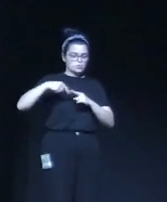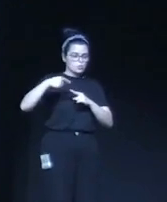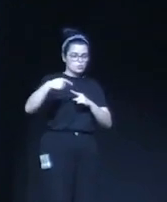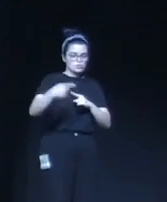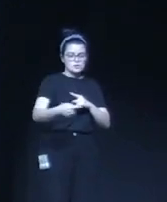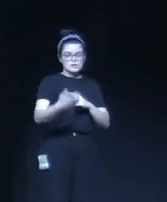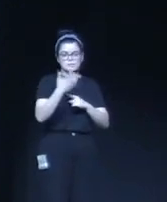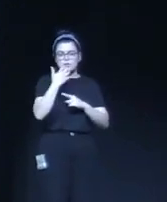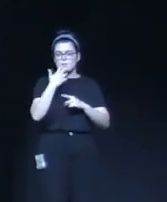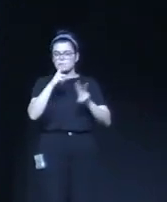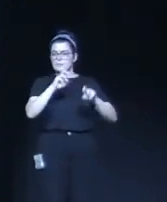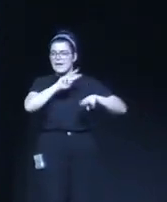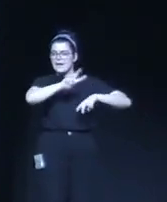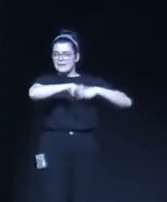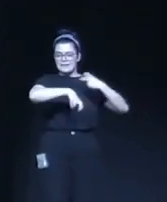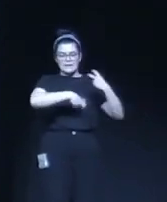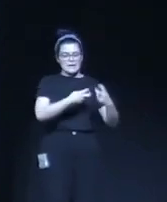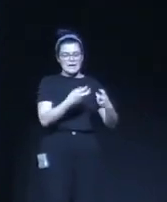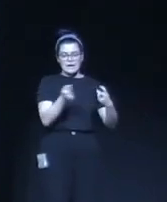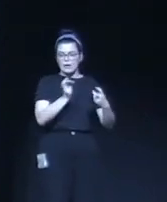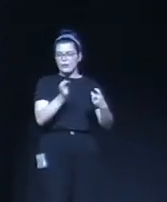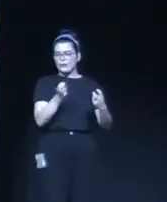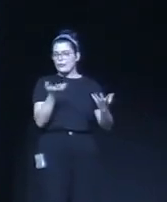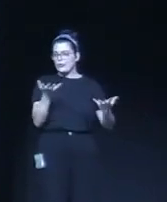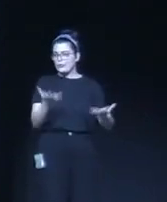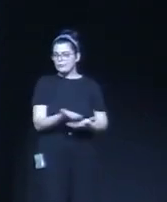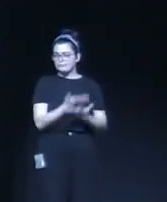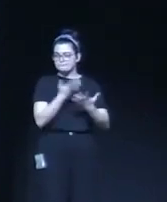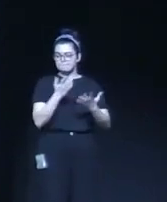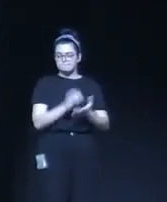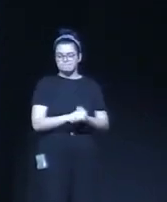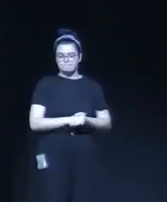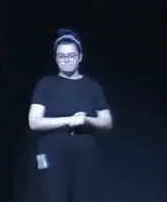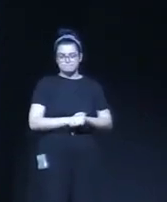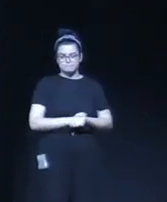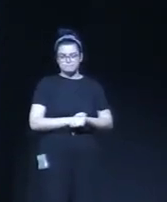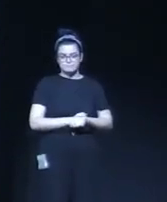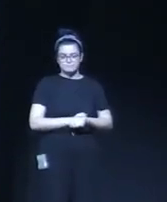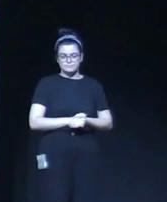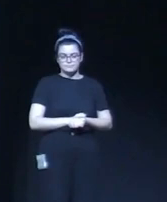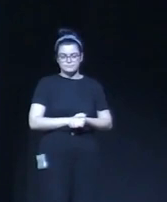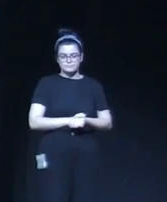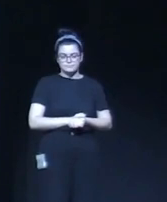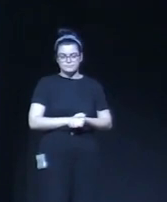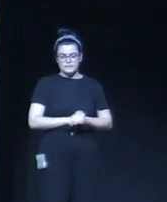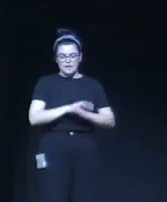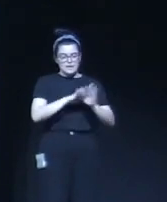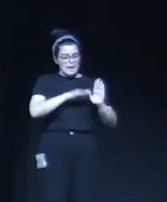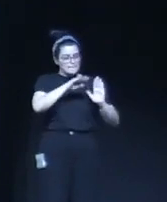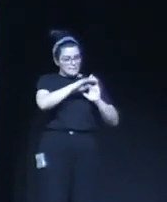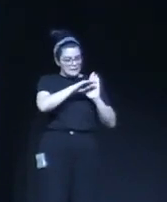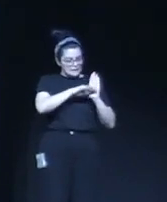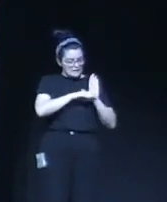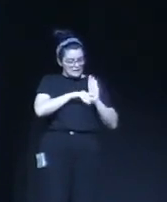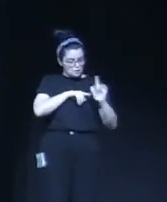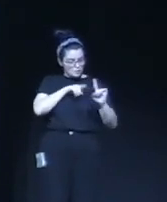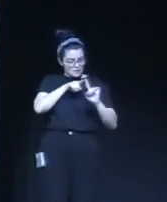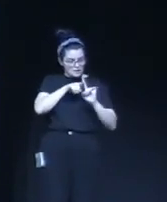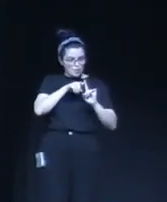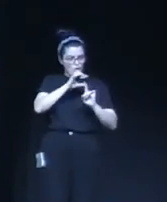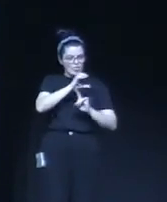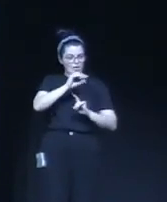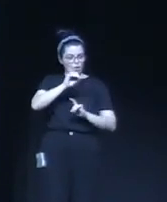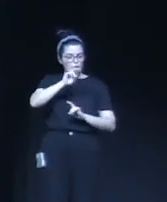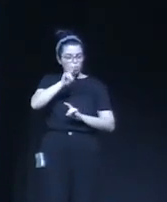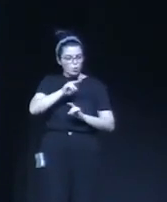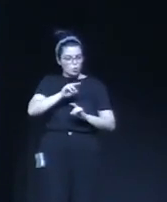el reciclaje, o bueno, pues eso, ¿no? Medidas de alguna manera, pues como para reducir las emisiones de CO2,